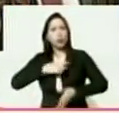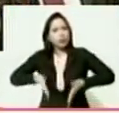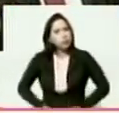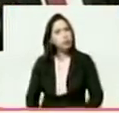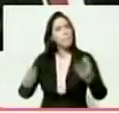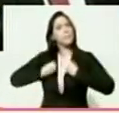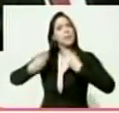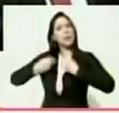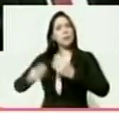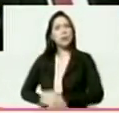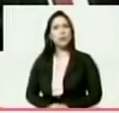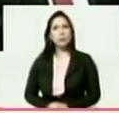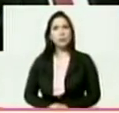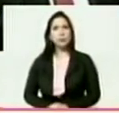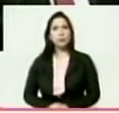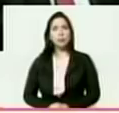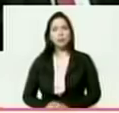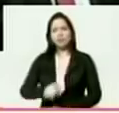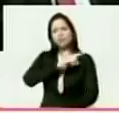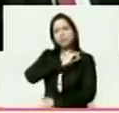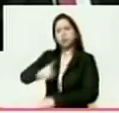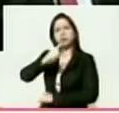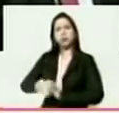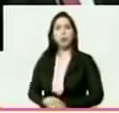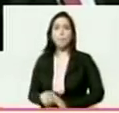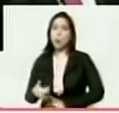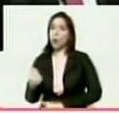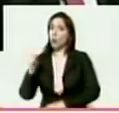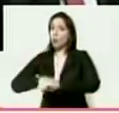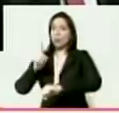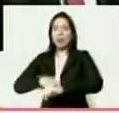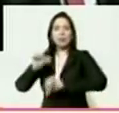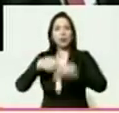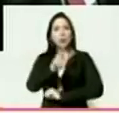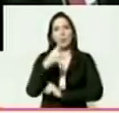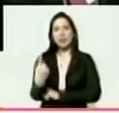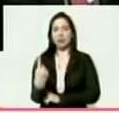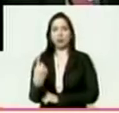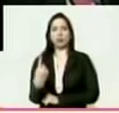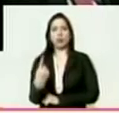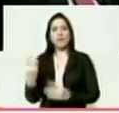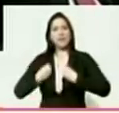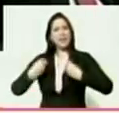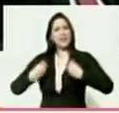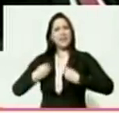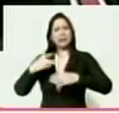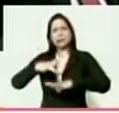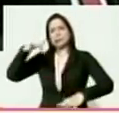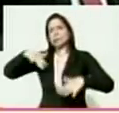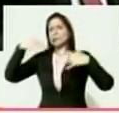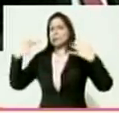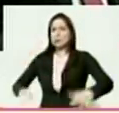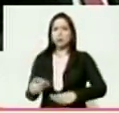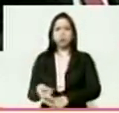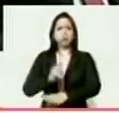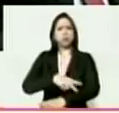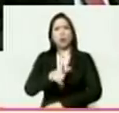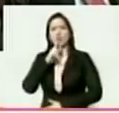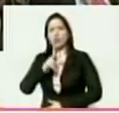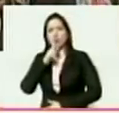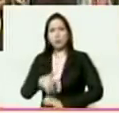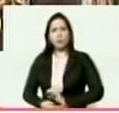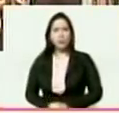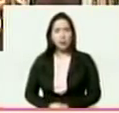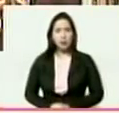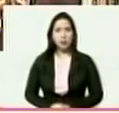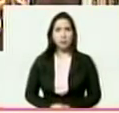vivimos, estaría condenado en poco tiempo, en este siglo XXI, a vivir grandes tragedias. Y hay quienes